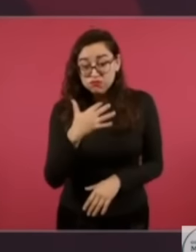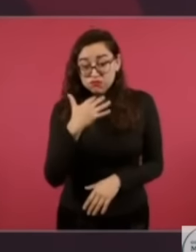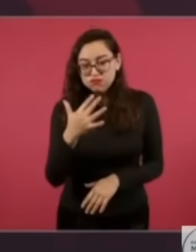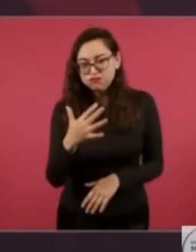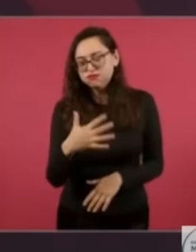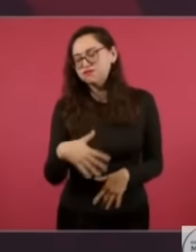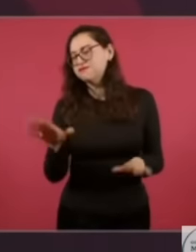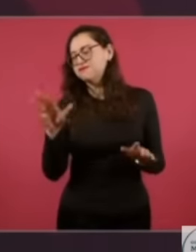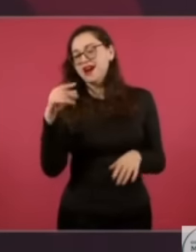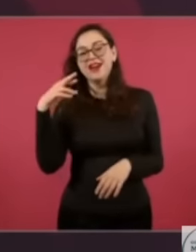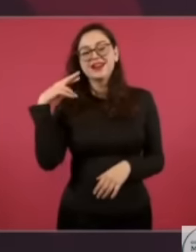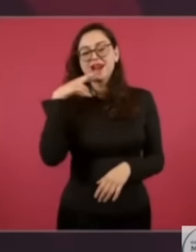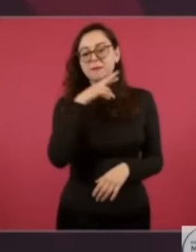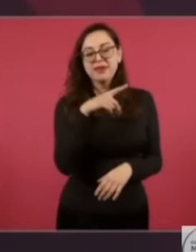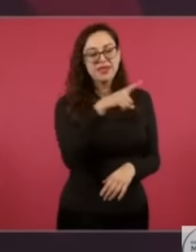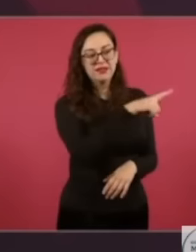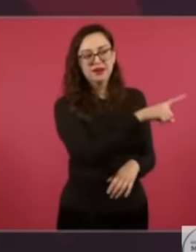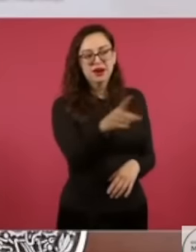sobajaría,